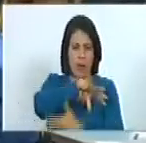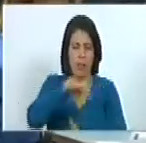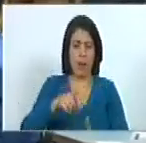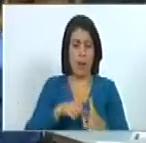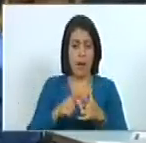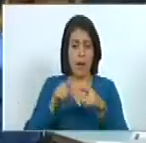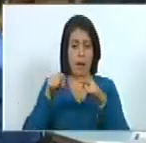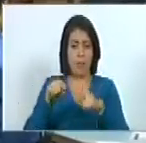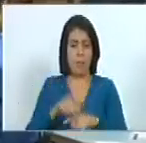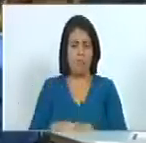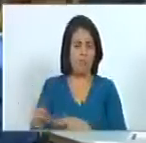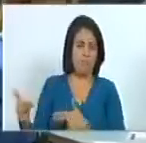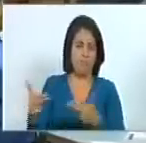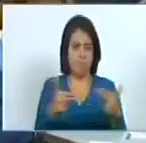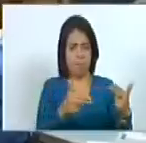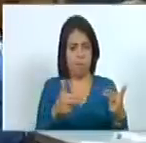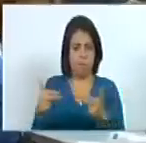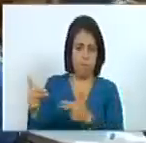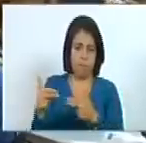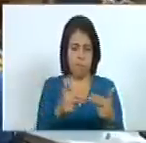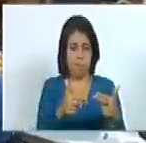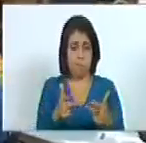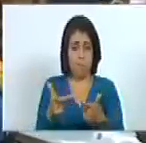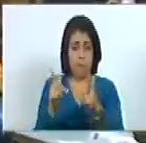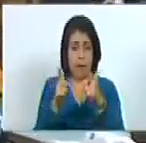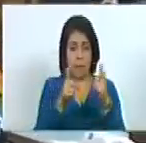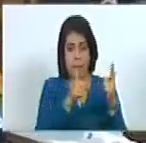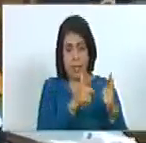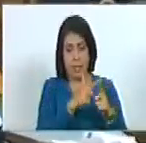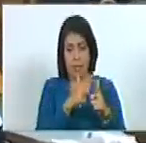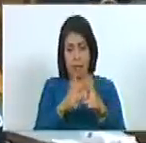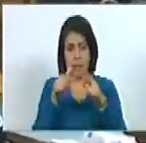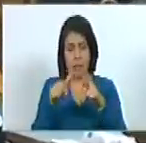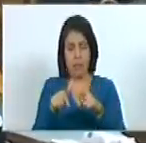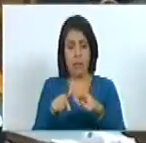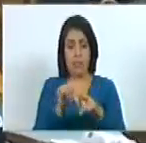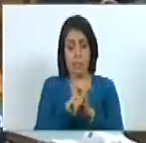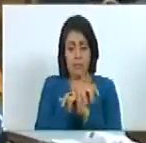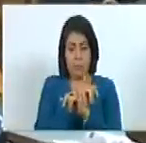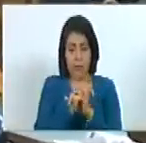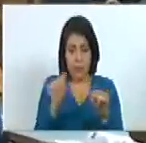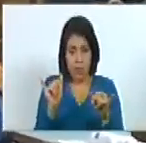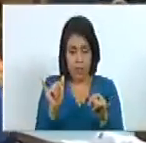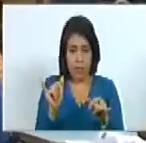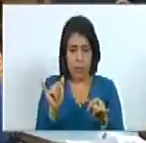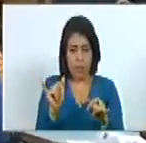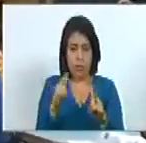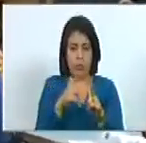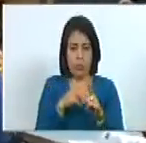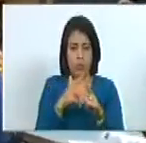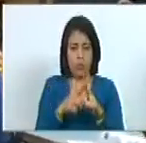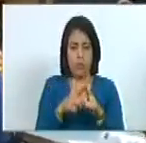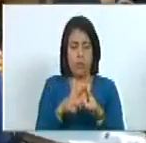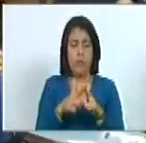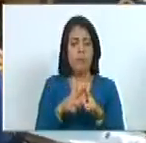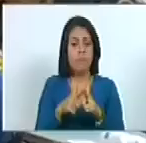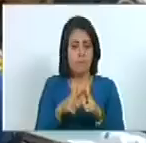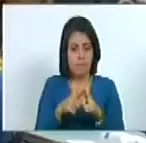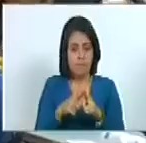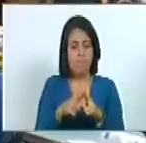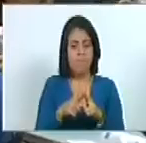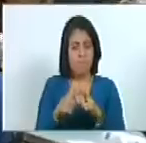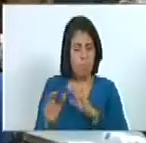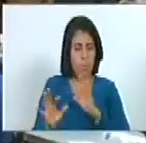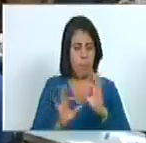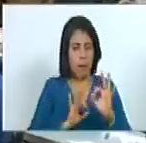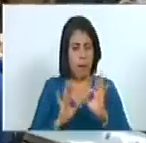generar violencia que permita finalmente el caldo de cultivo